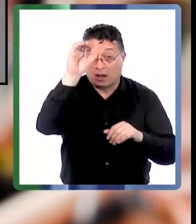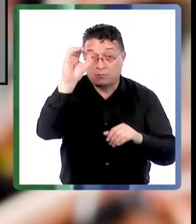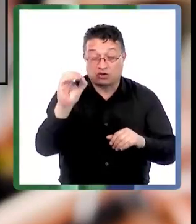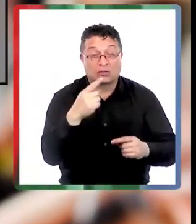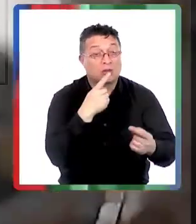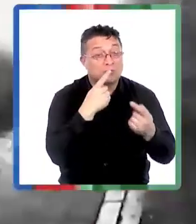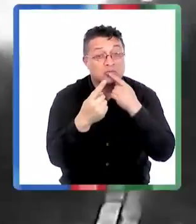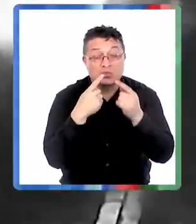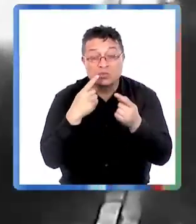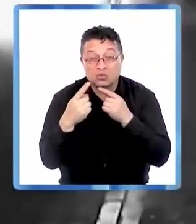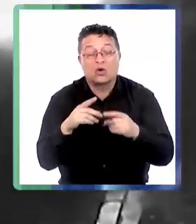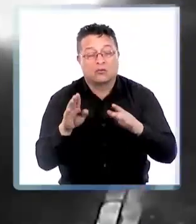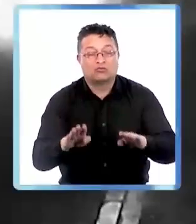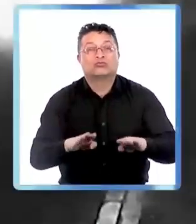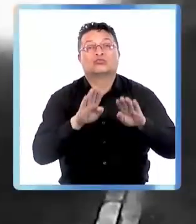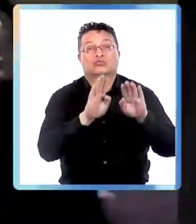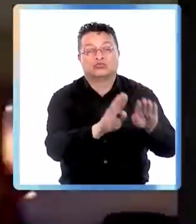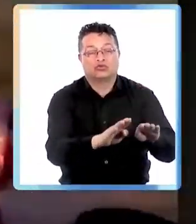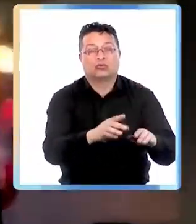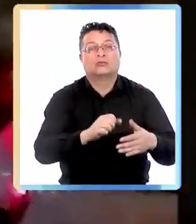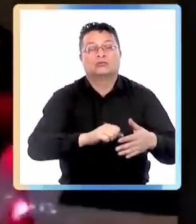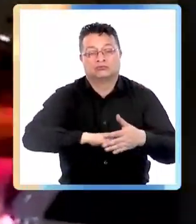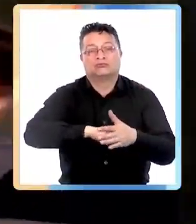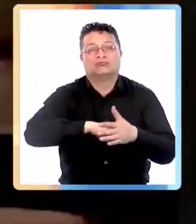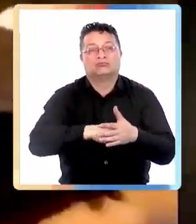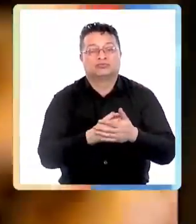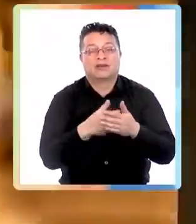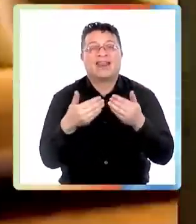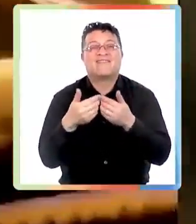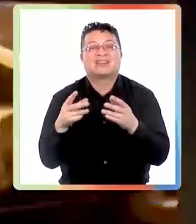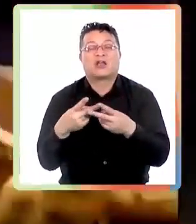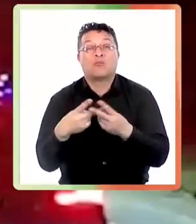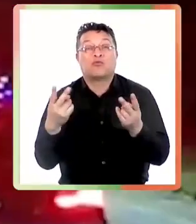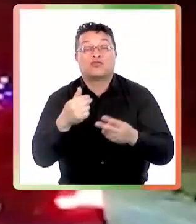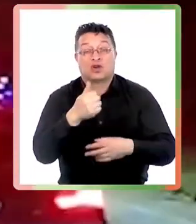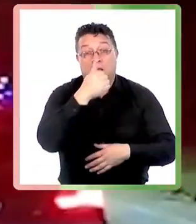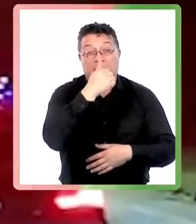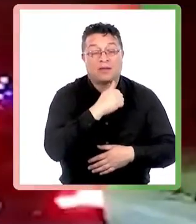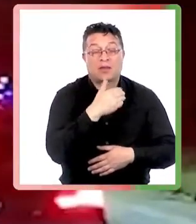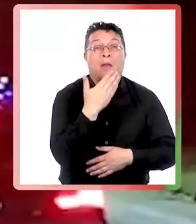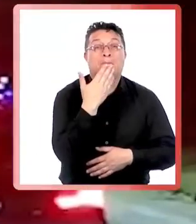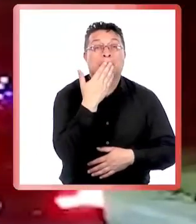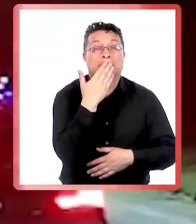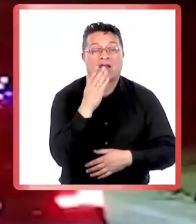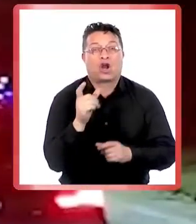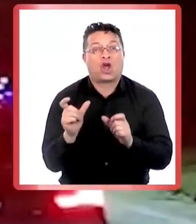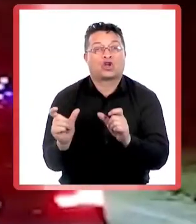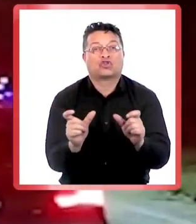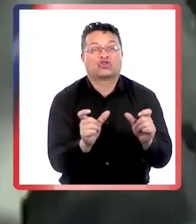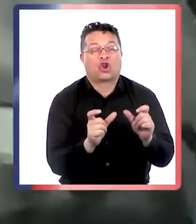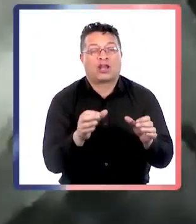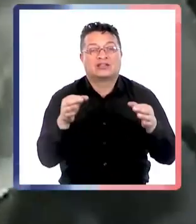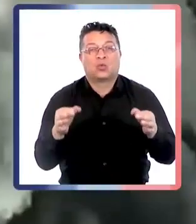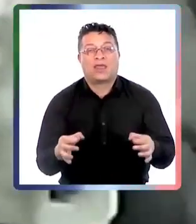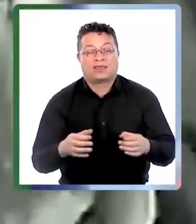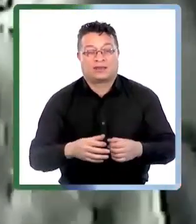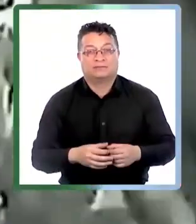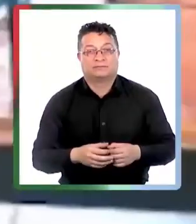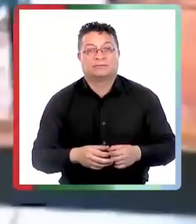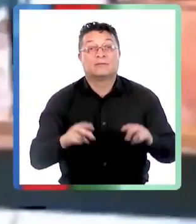el 50% de los entrevistados está a favor de suprimir las libertades públicas y privadas para mejorar el control